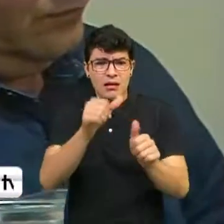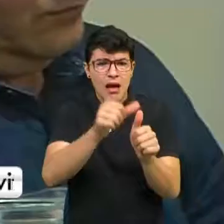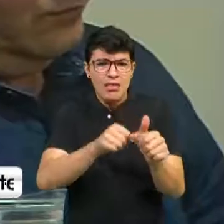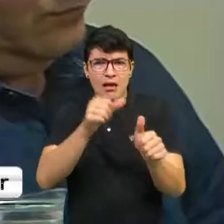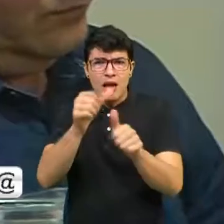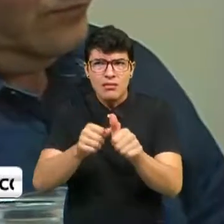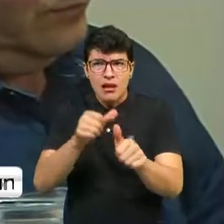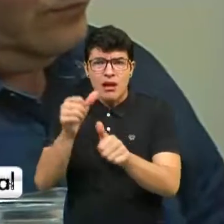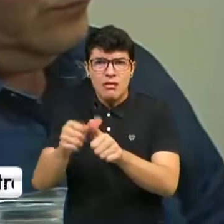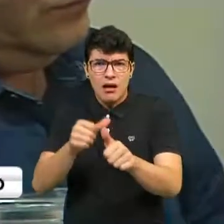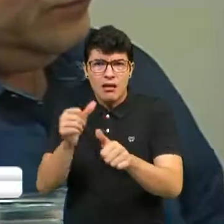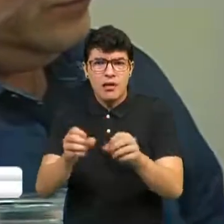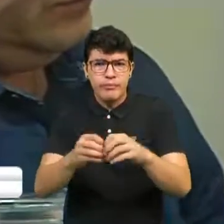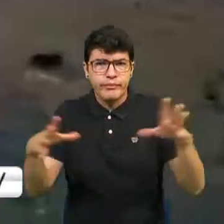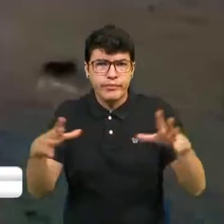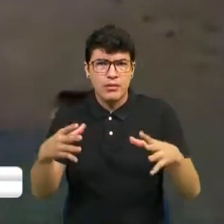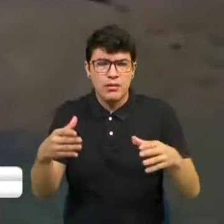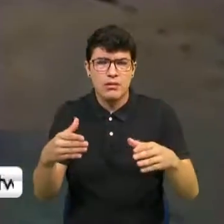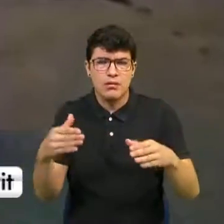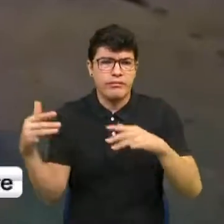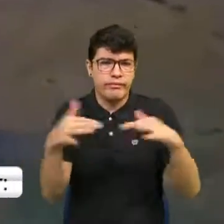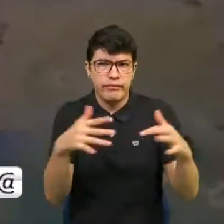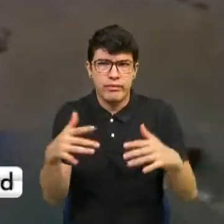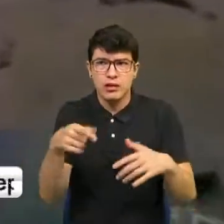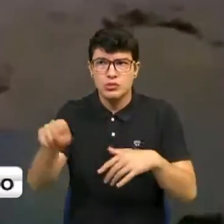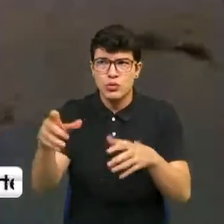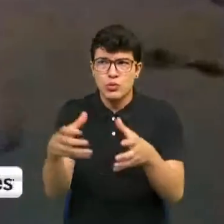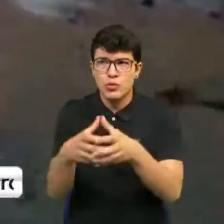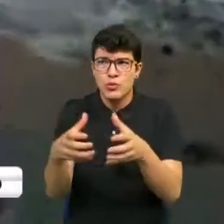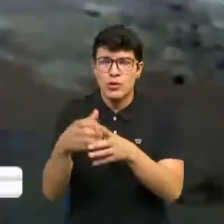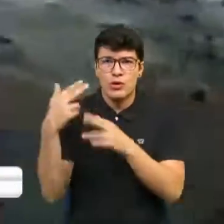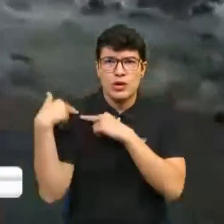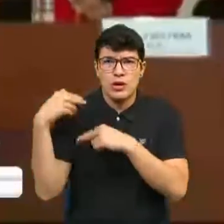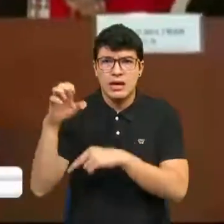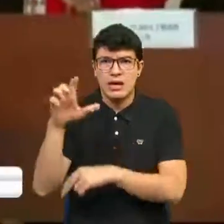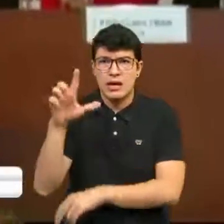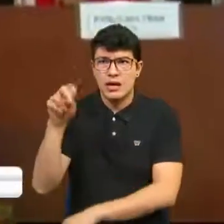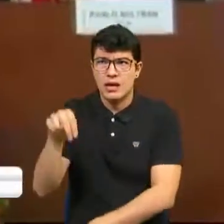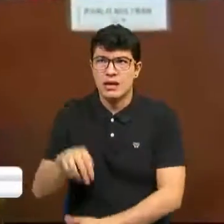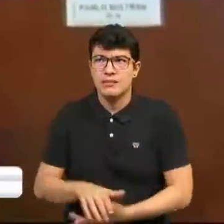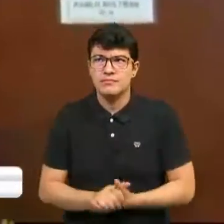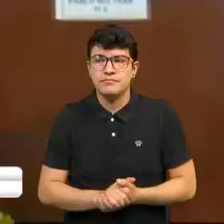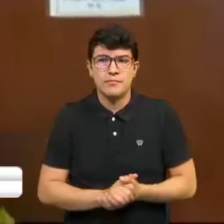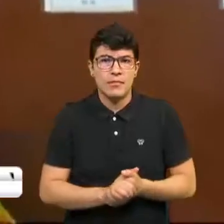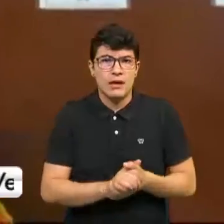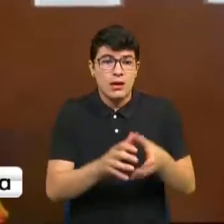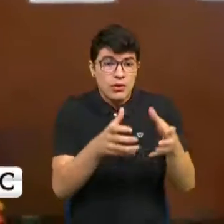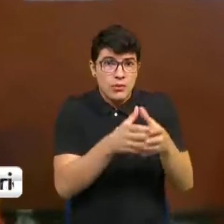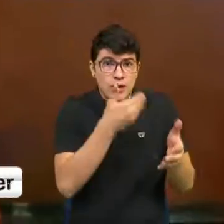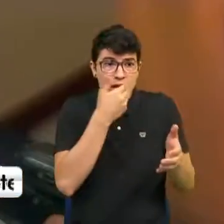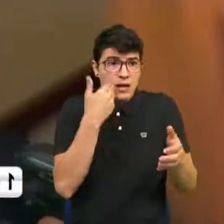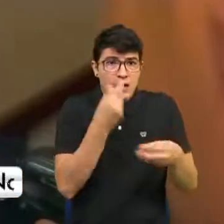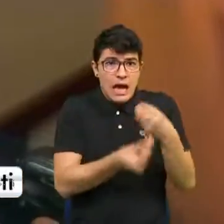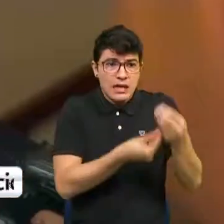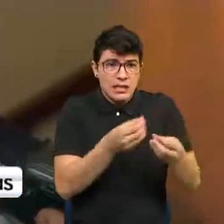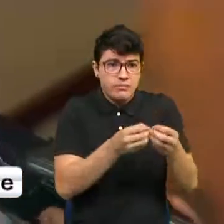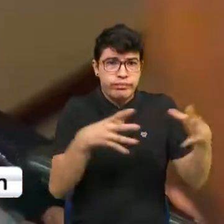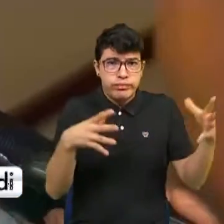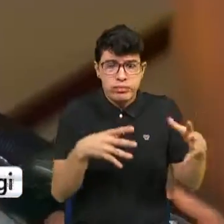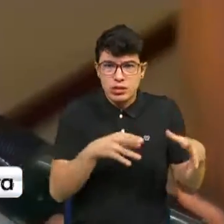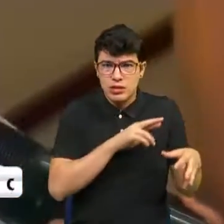la solución no es a cada atentado darle una patada en negociaciones vamos a seguir pero no